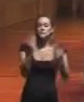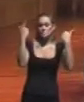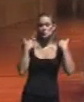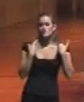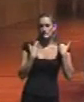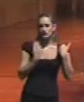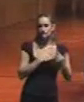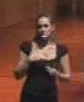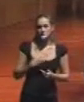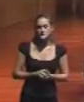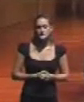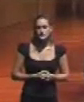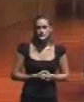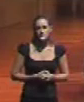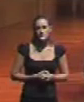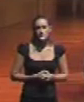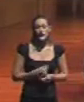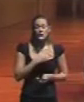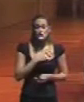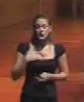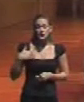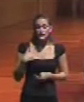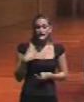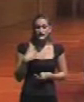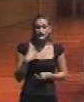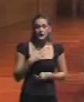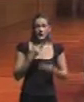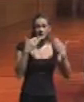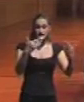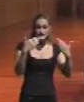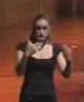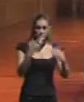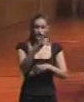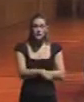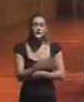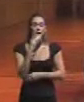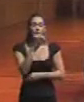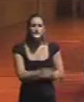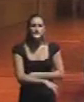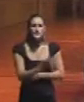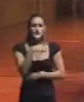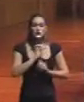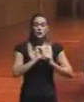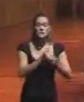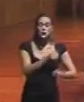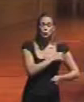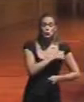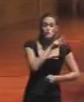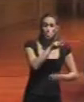responsabilidad. Quisiera hacer extensivo este agradecimiento a quienes igualmente durante el curso